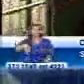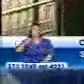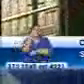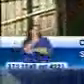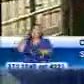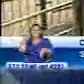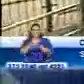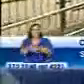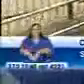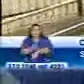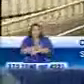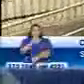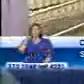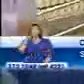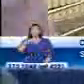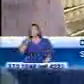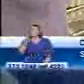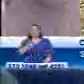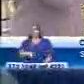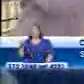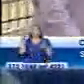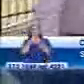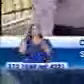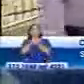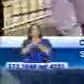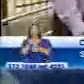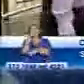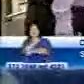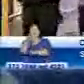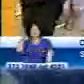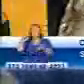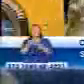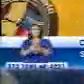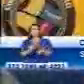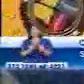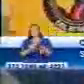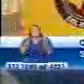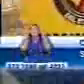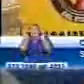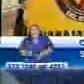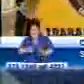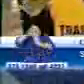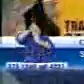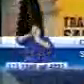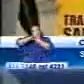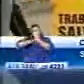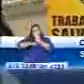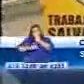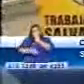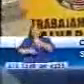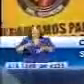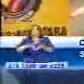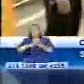contra el 2014 es decir las cifras son positivas este tipo de campañas estamos seguros que van logrando que se mejoren est